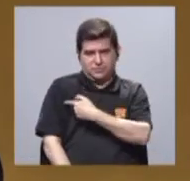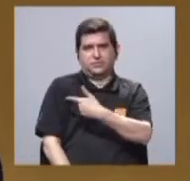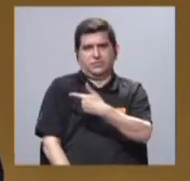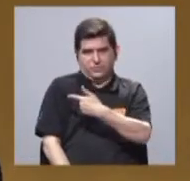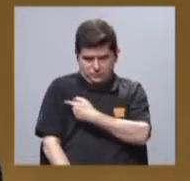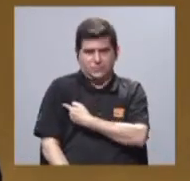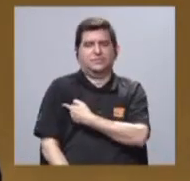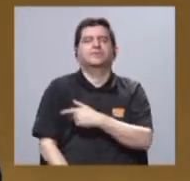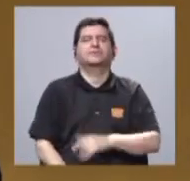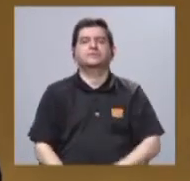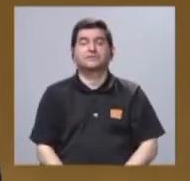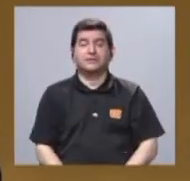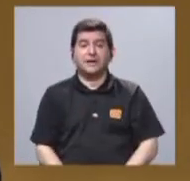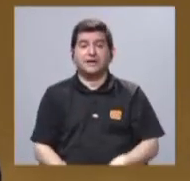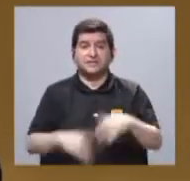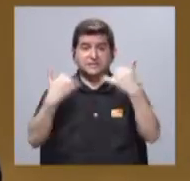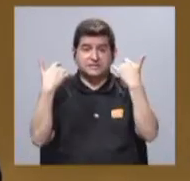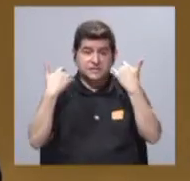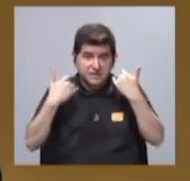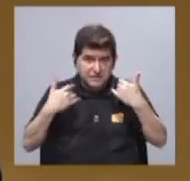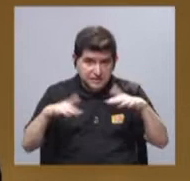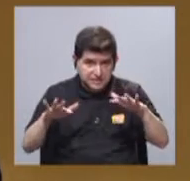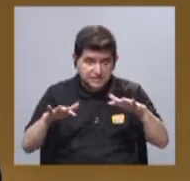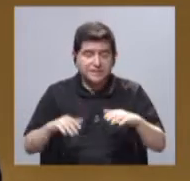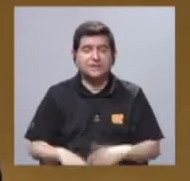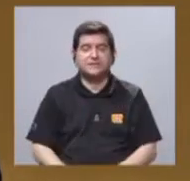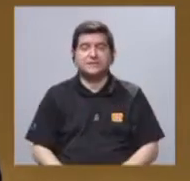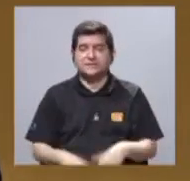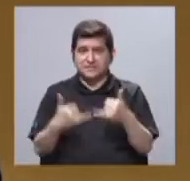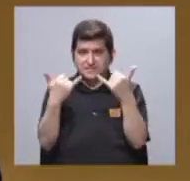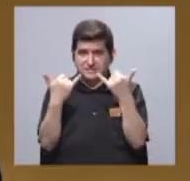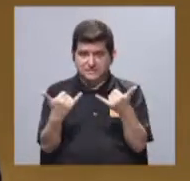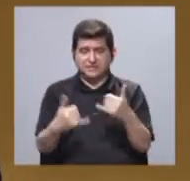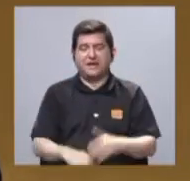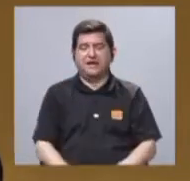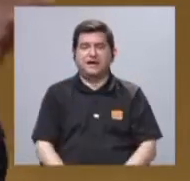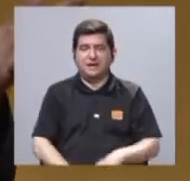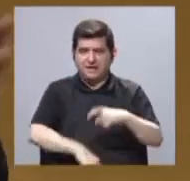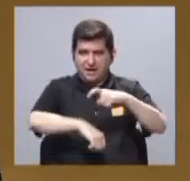vacunas y ya pasó el periodo de